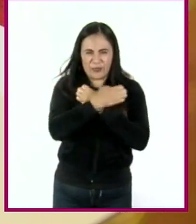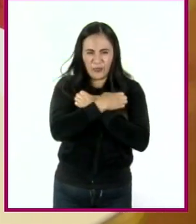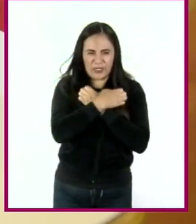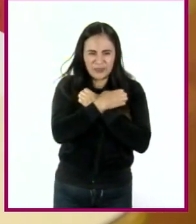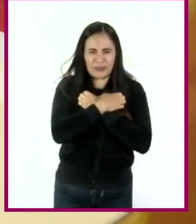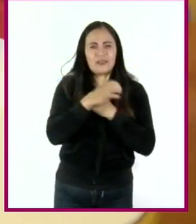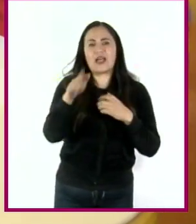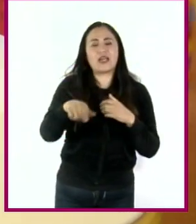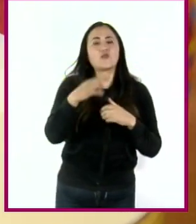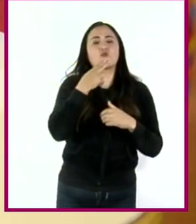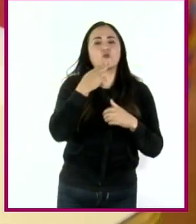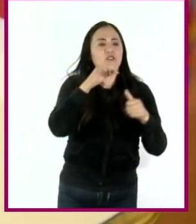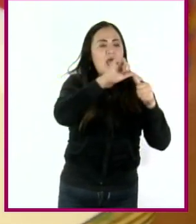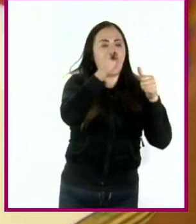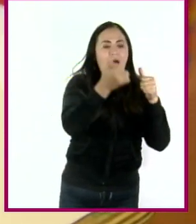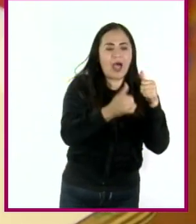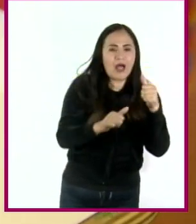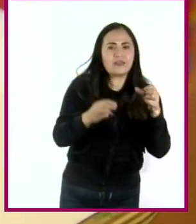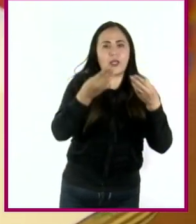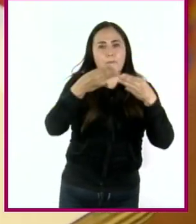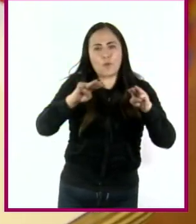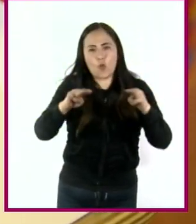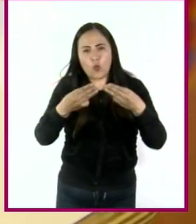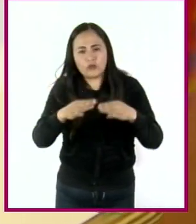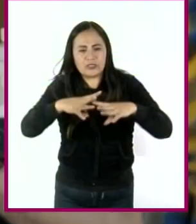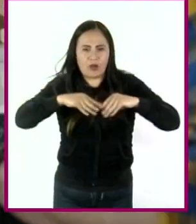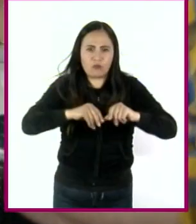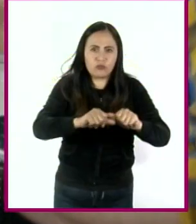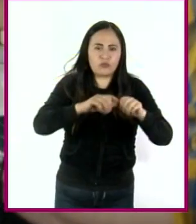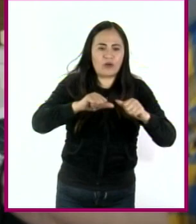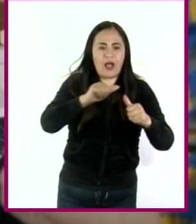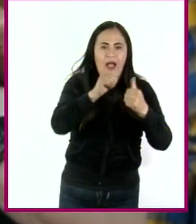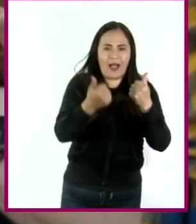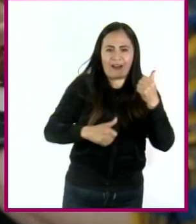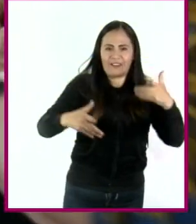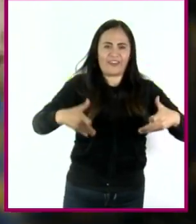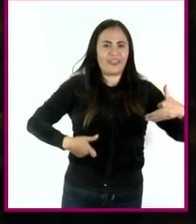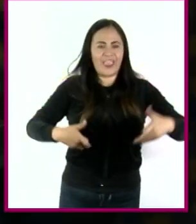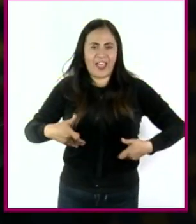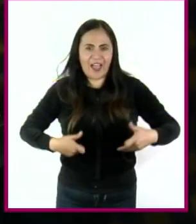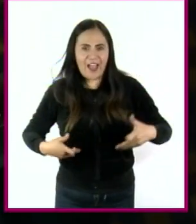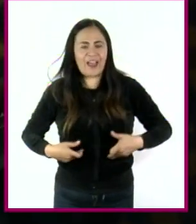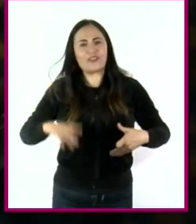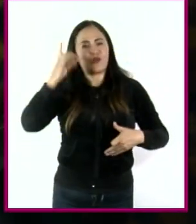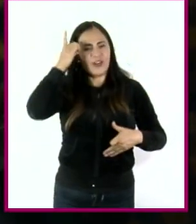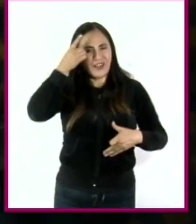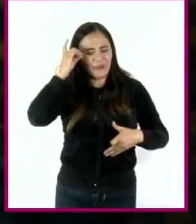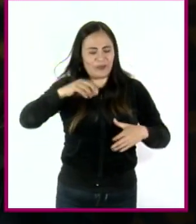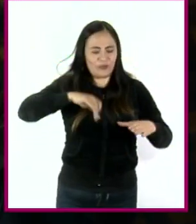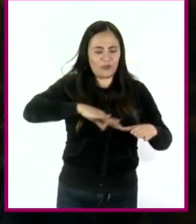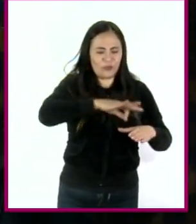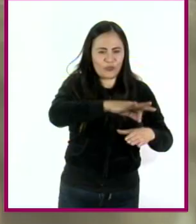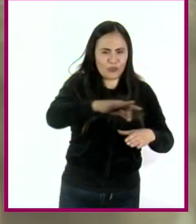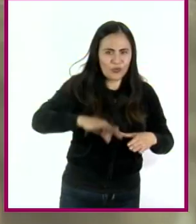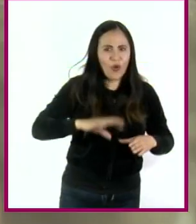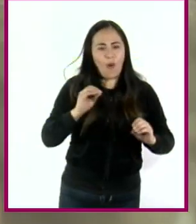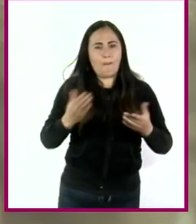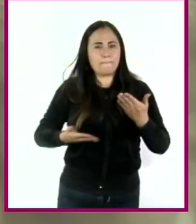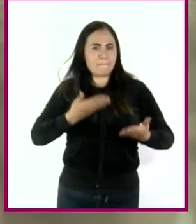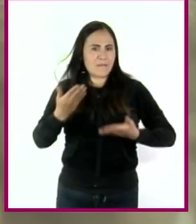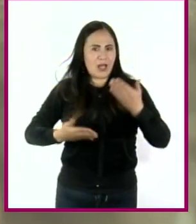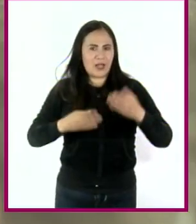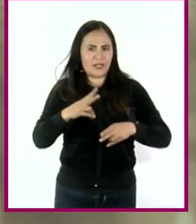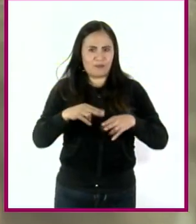las artes como la música, la plástica, las artes escénicas, el ajedrez o la danza para promover el